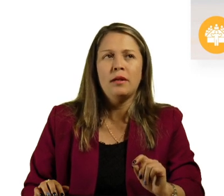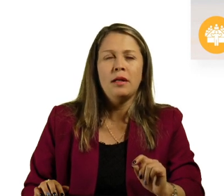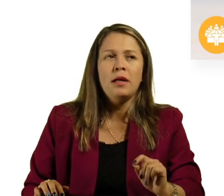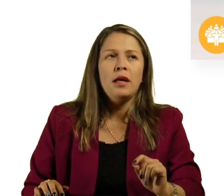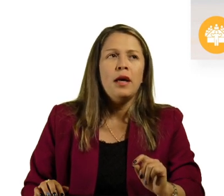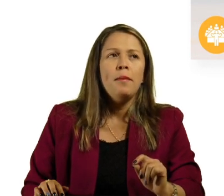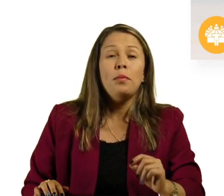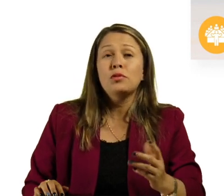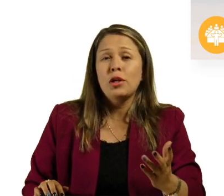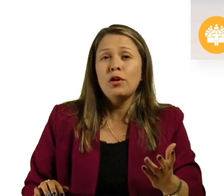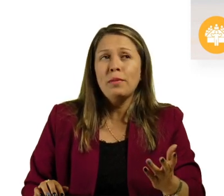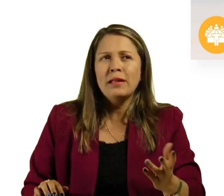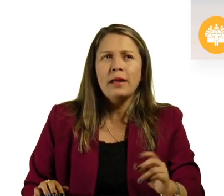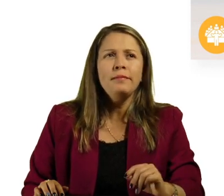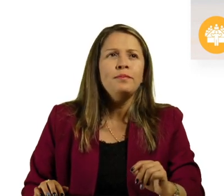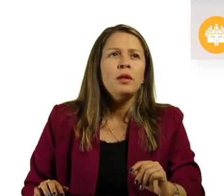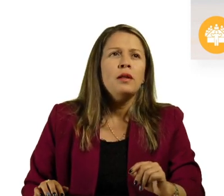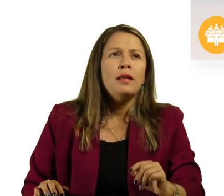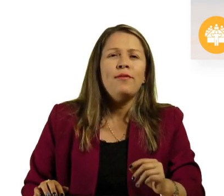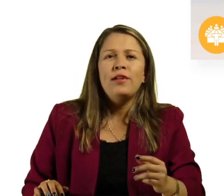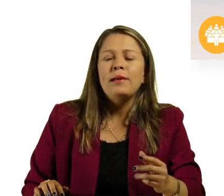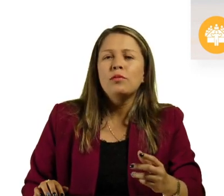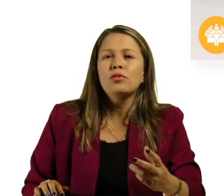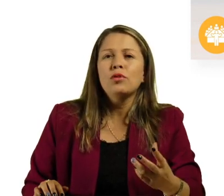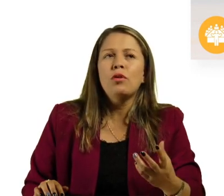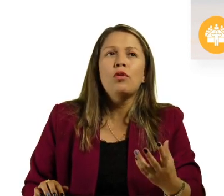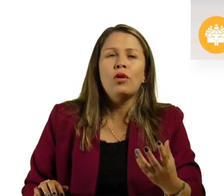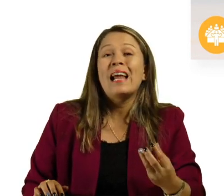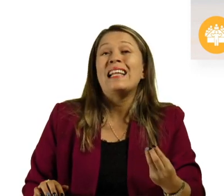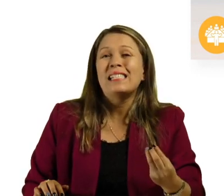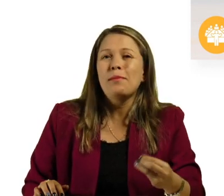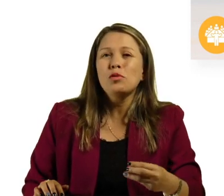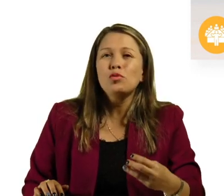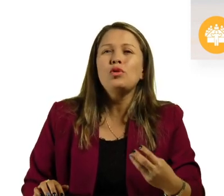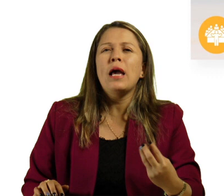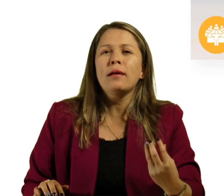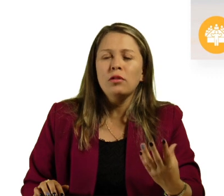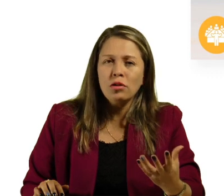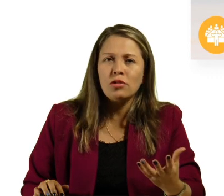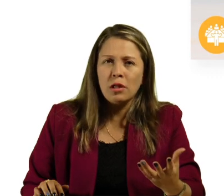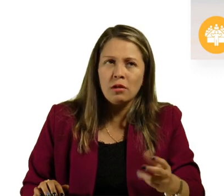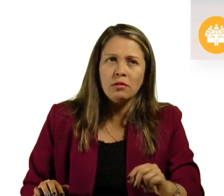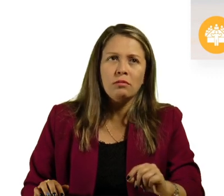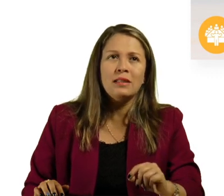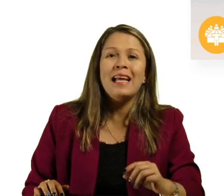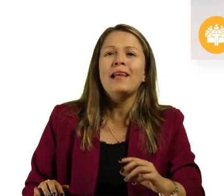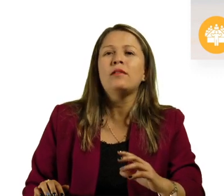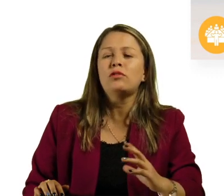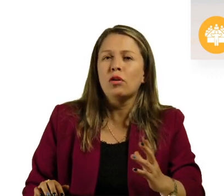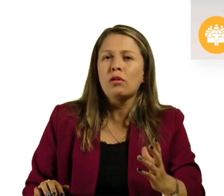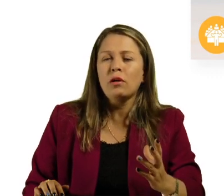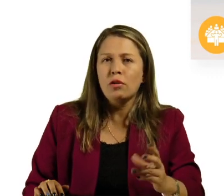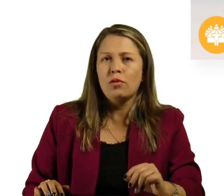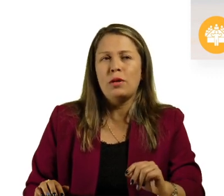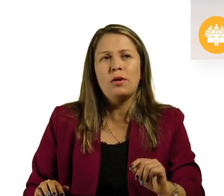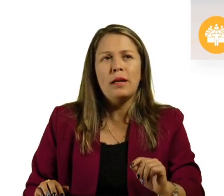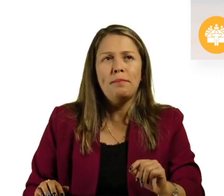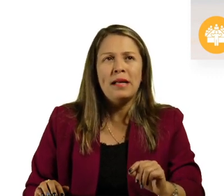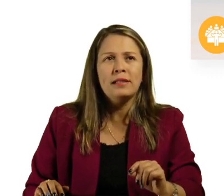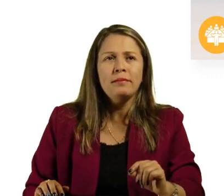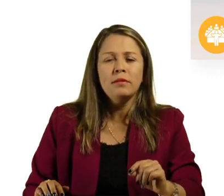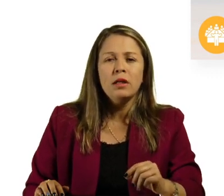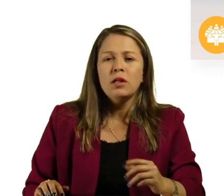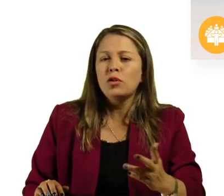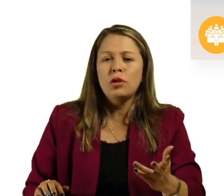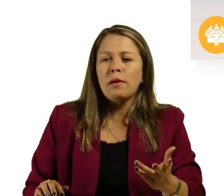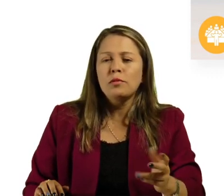organizacional. Posteriormente, definimos o realizamos un diagnóstico del entorno económico de la